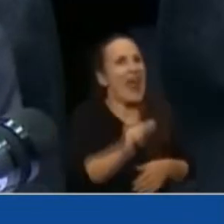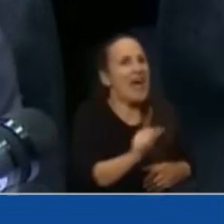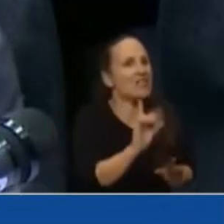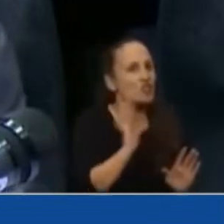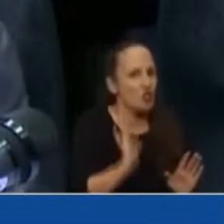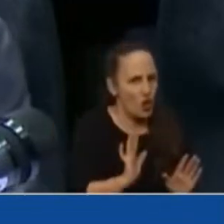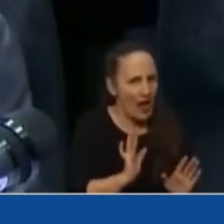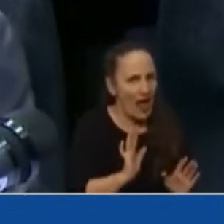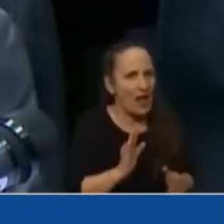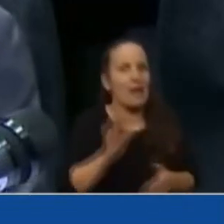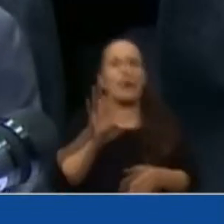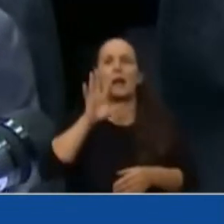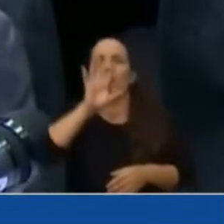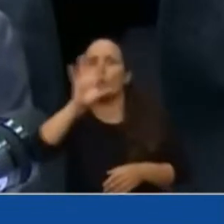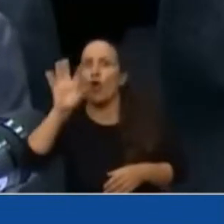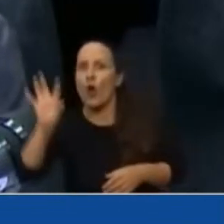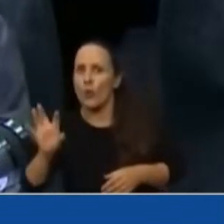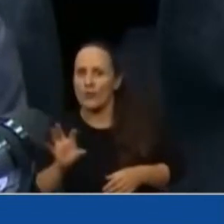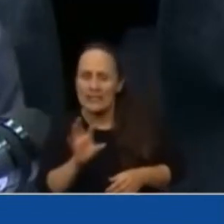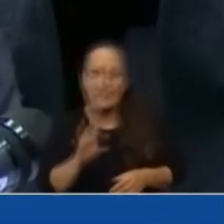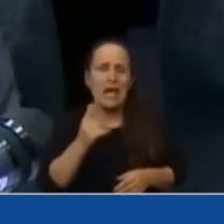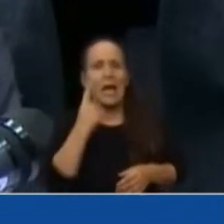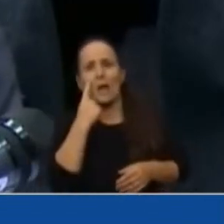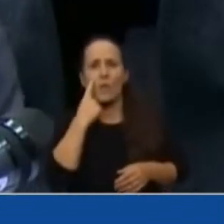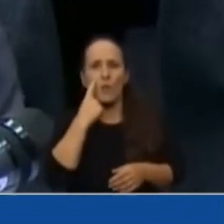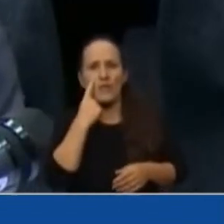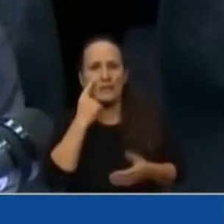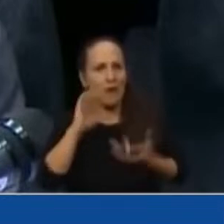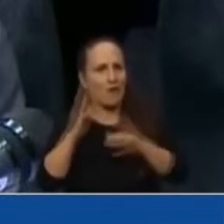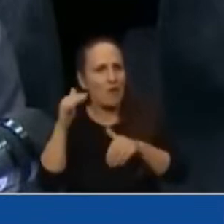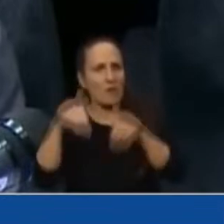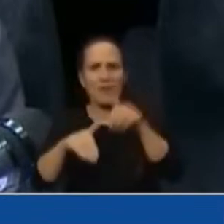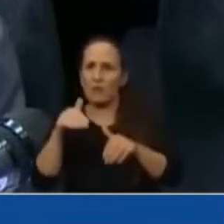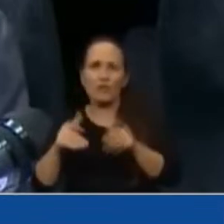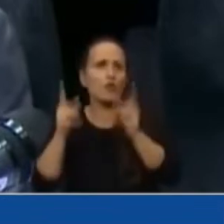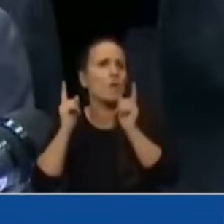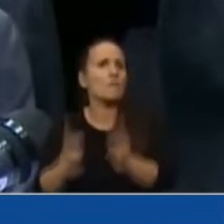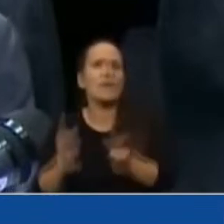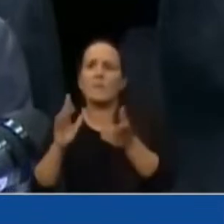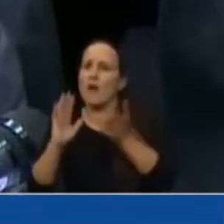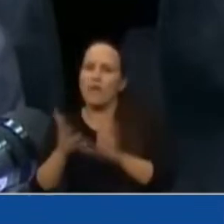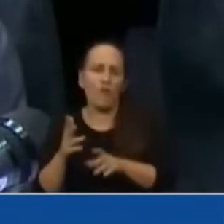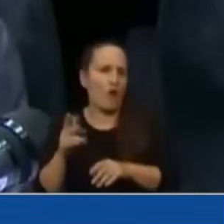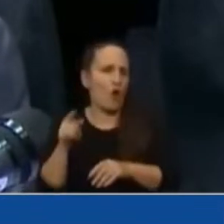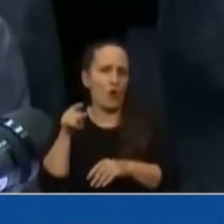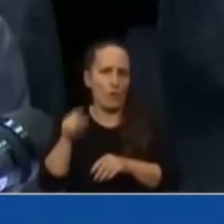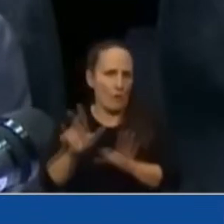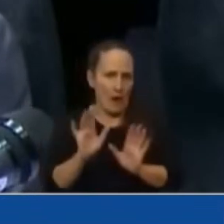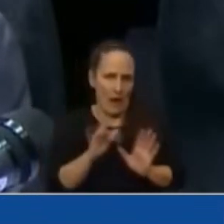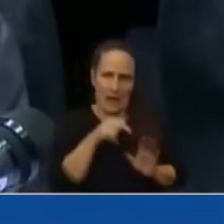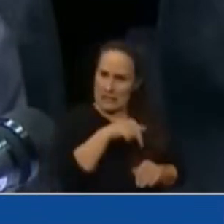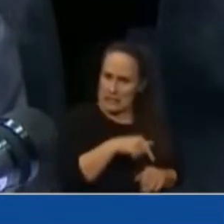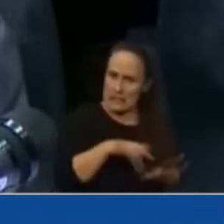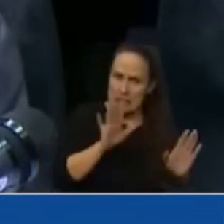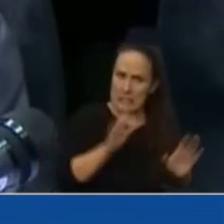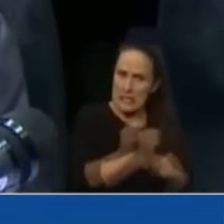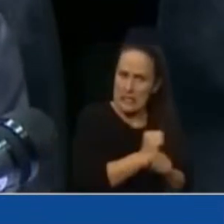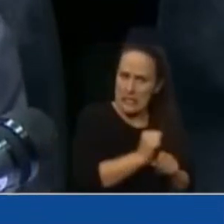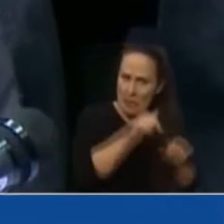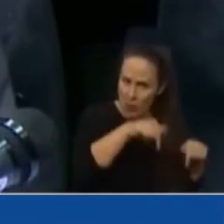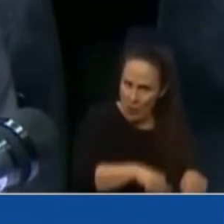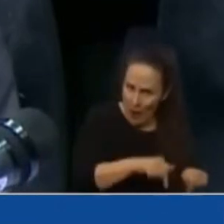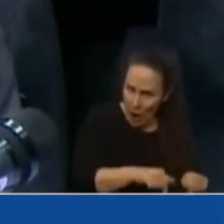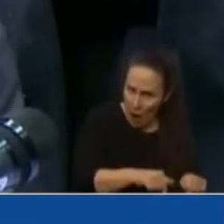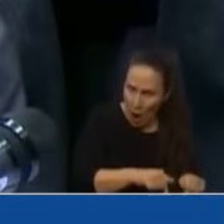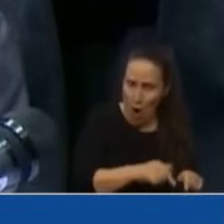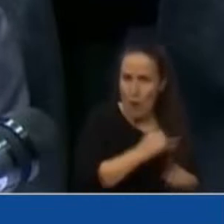cargos ejecutivos y legislativos provinciales y municipales van a seguir rigiéndose aún después de la aprobación de